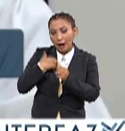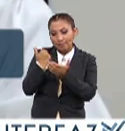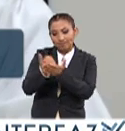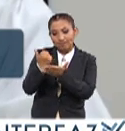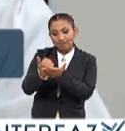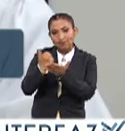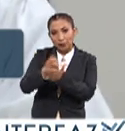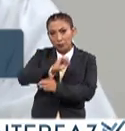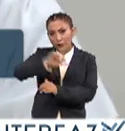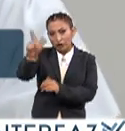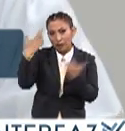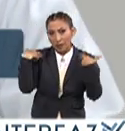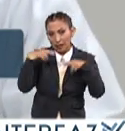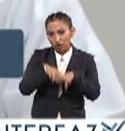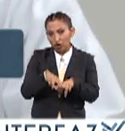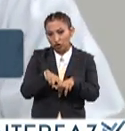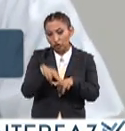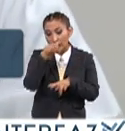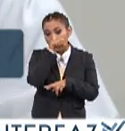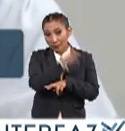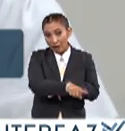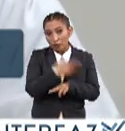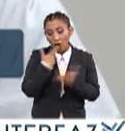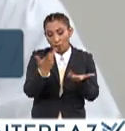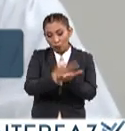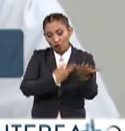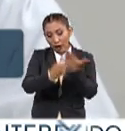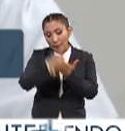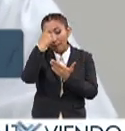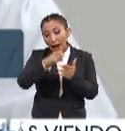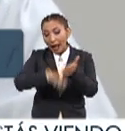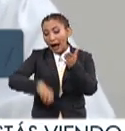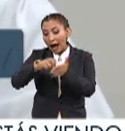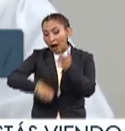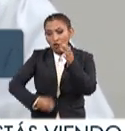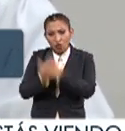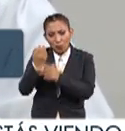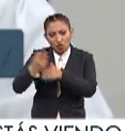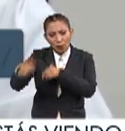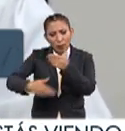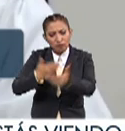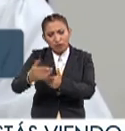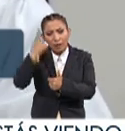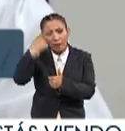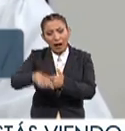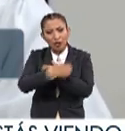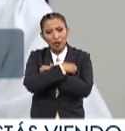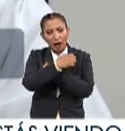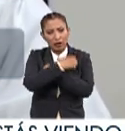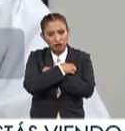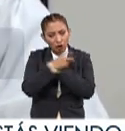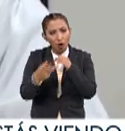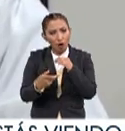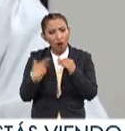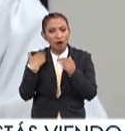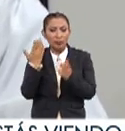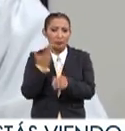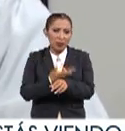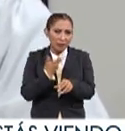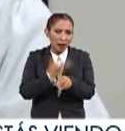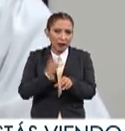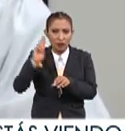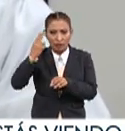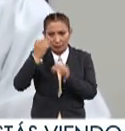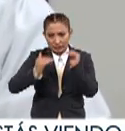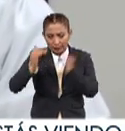desarrollo profesional docente, como parte de la política de actualización permanente para la educación básica, media y